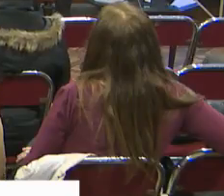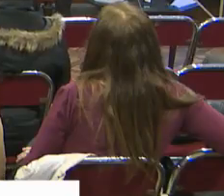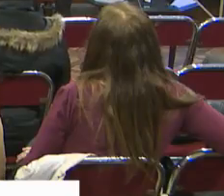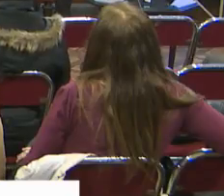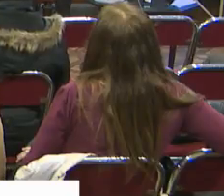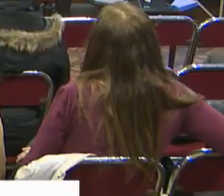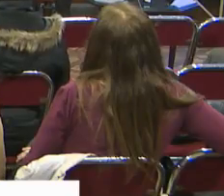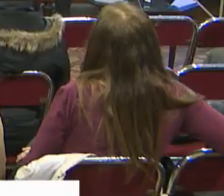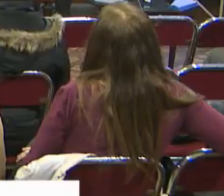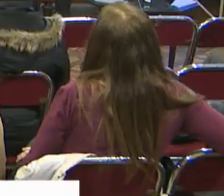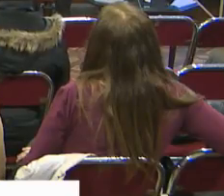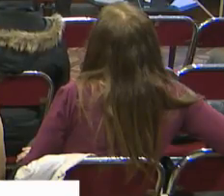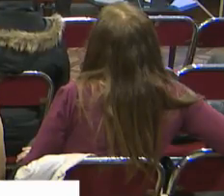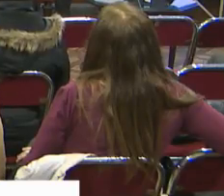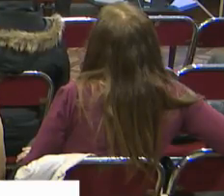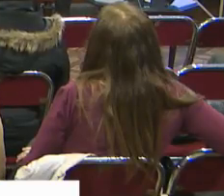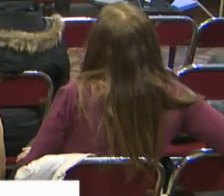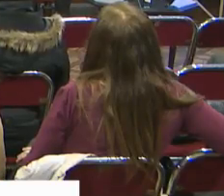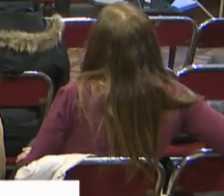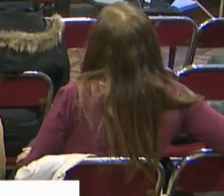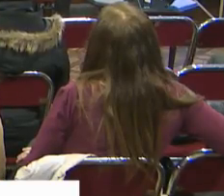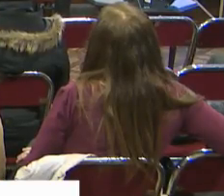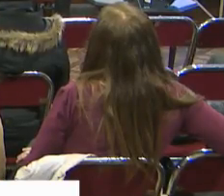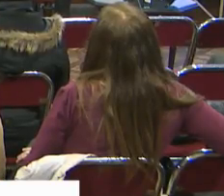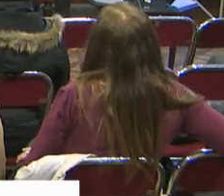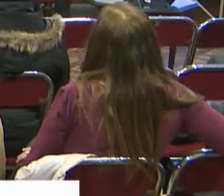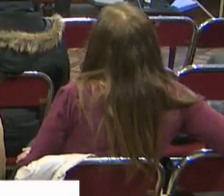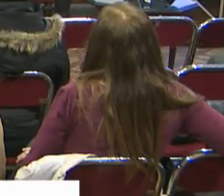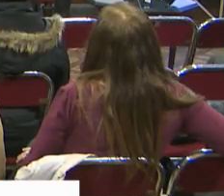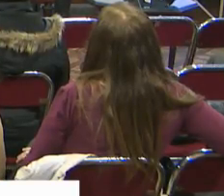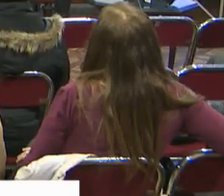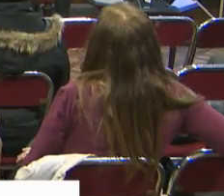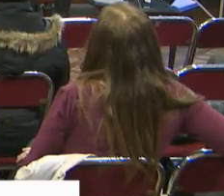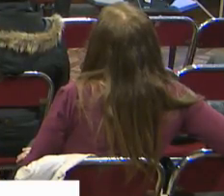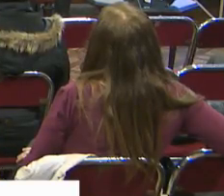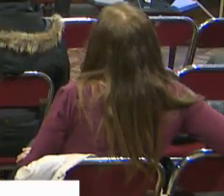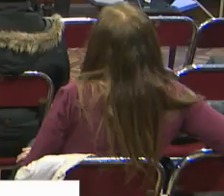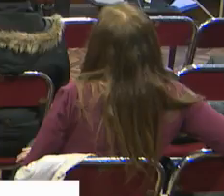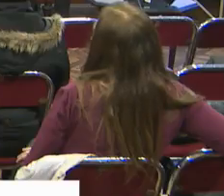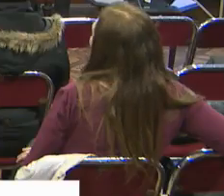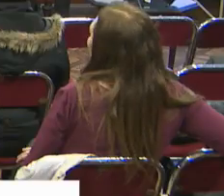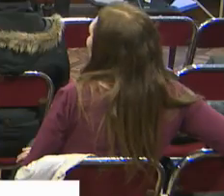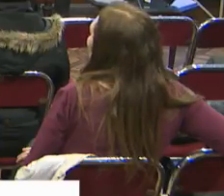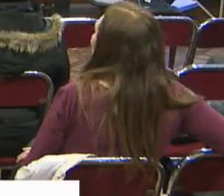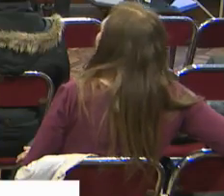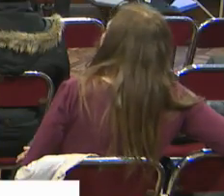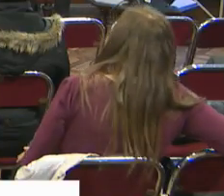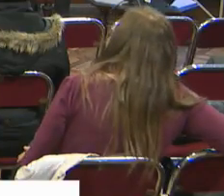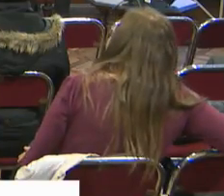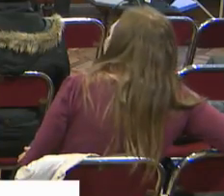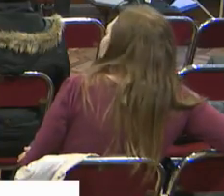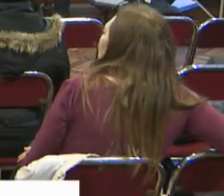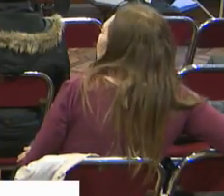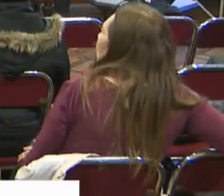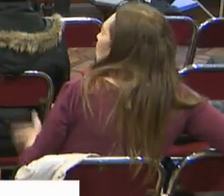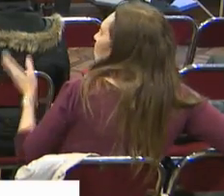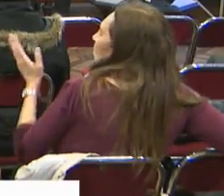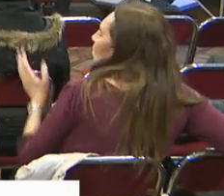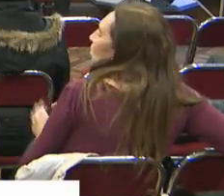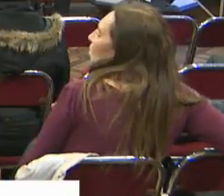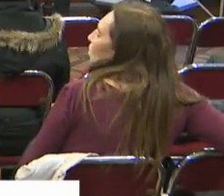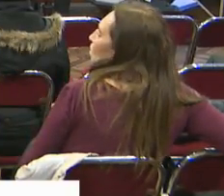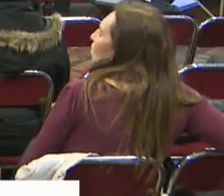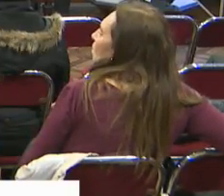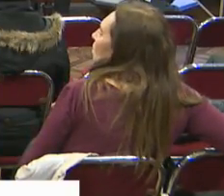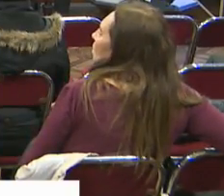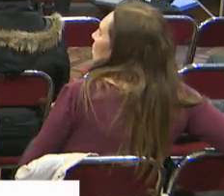del senado paula schuster a la licenciada laura sanz directora general del ceremonial y protocolo del senado a continuación para